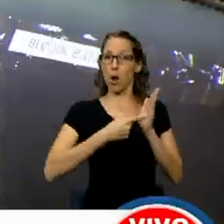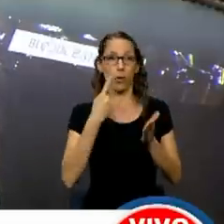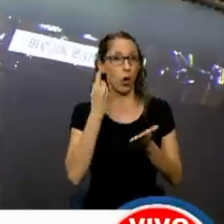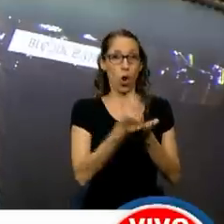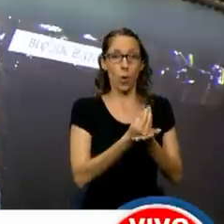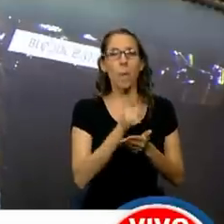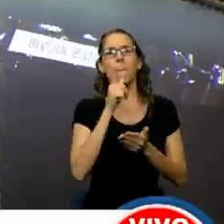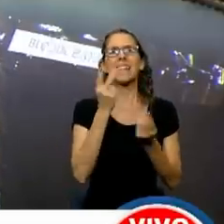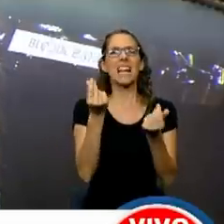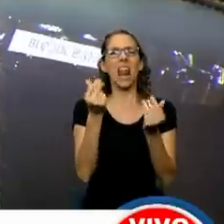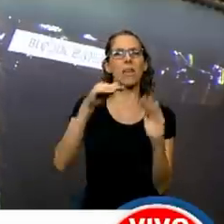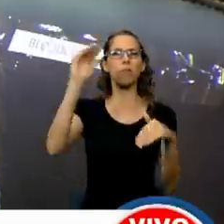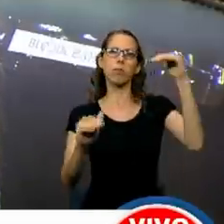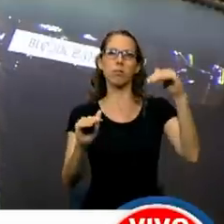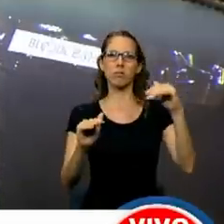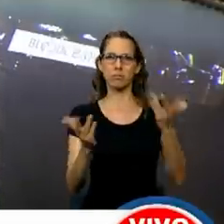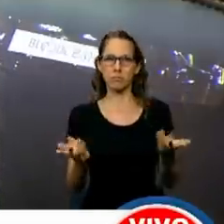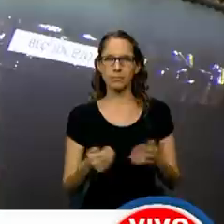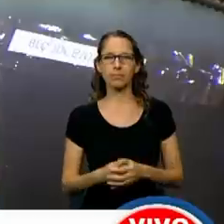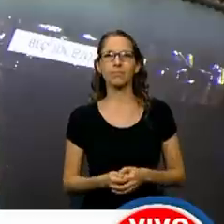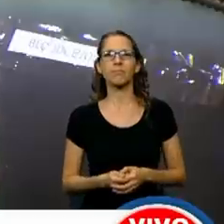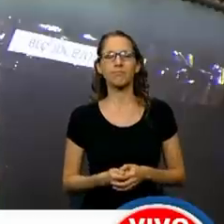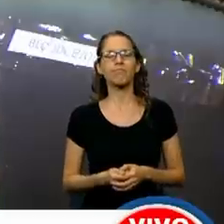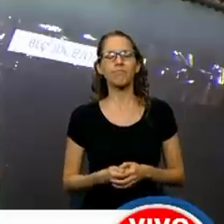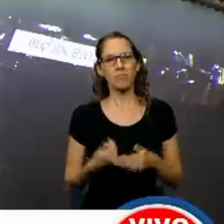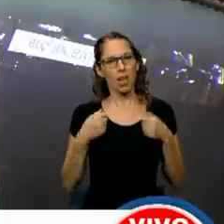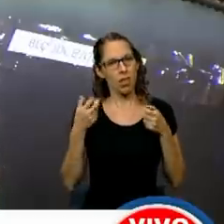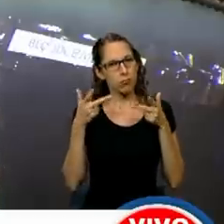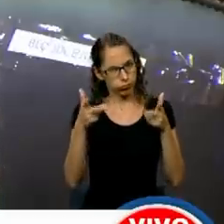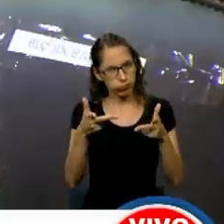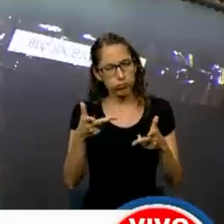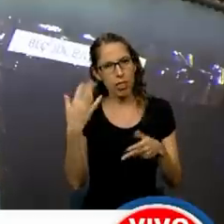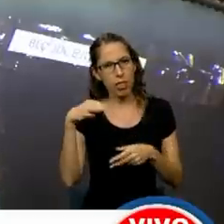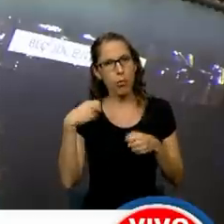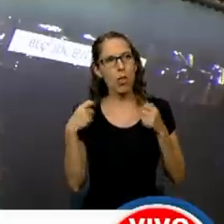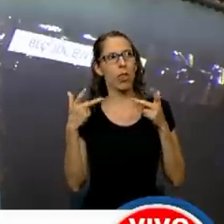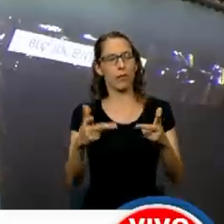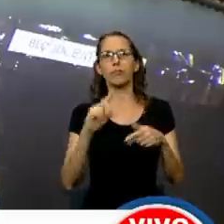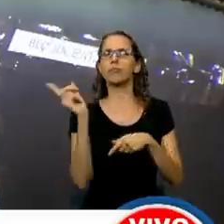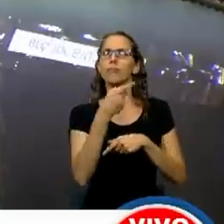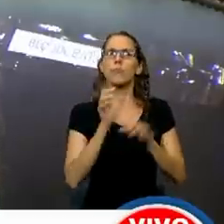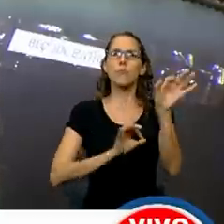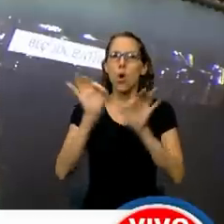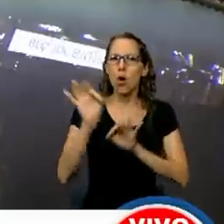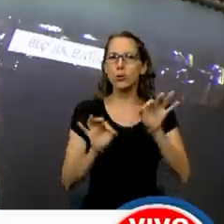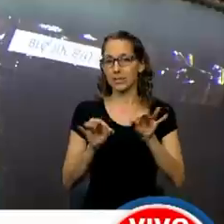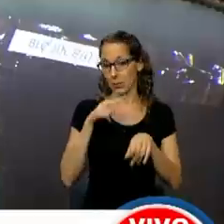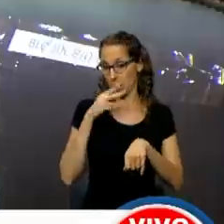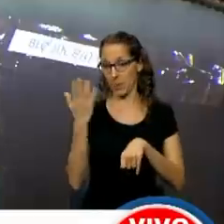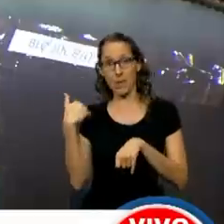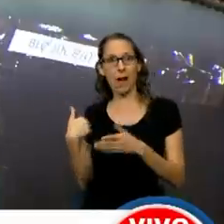vecinos de segunda si debo reconocer que luego de un proyecto que presentamos el viernes con